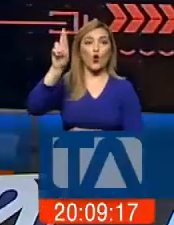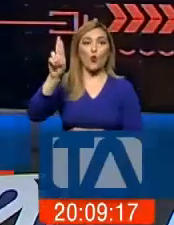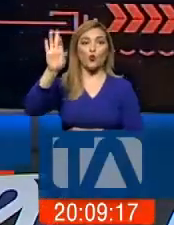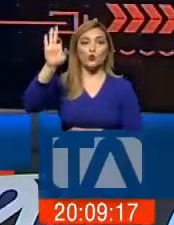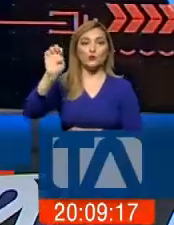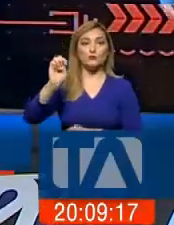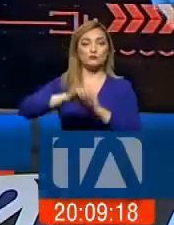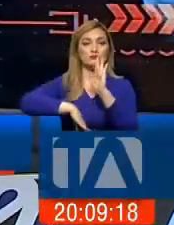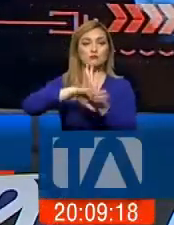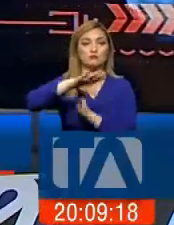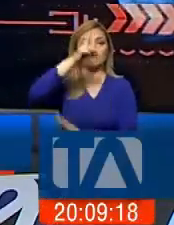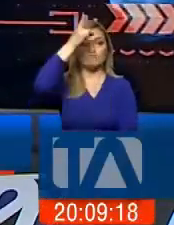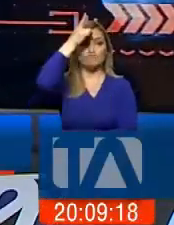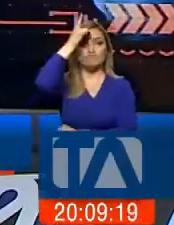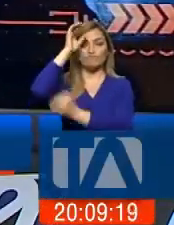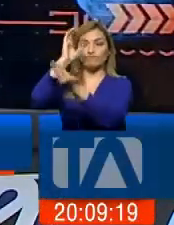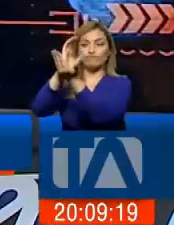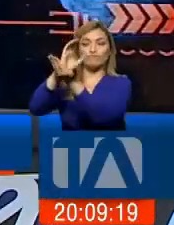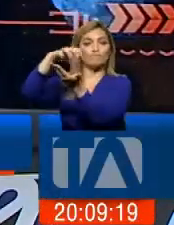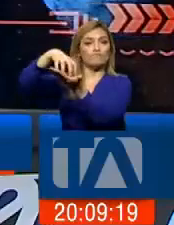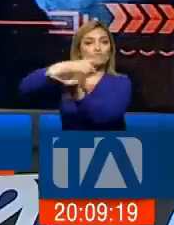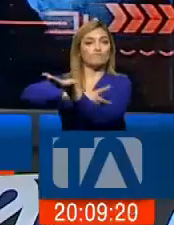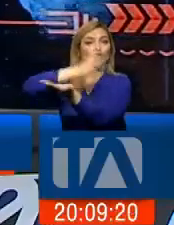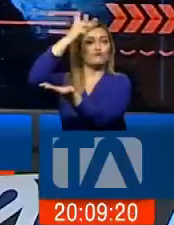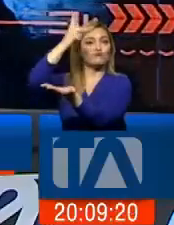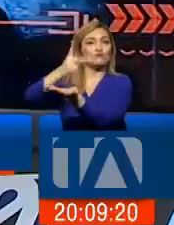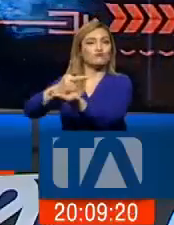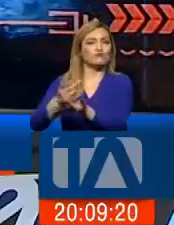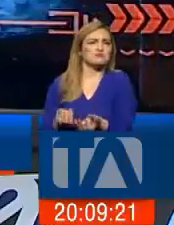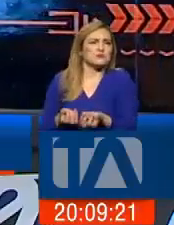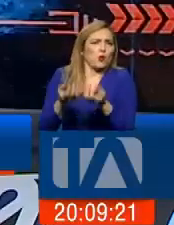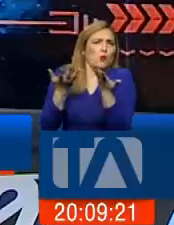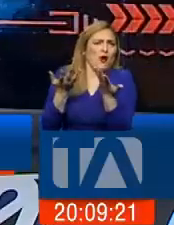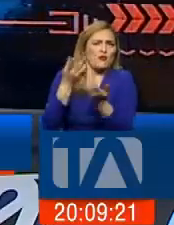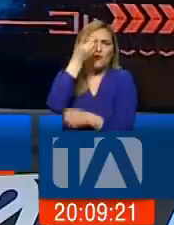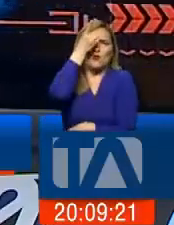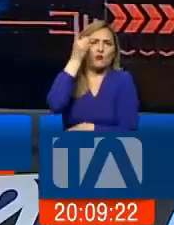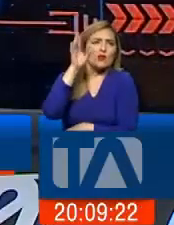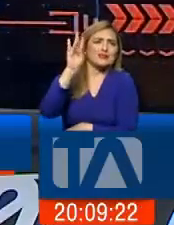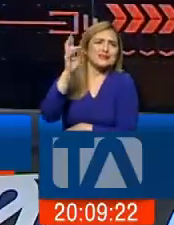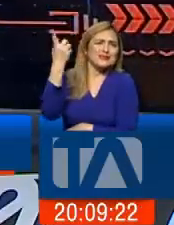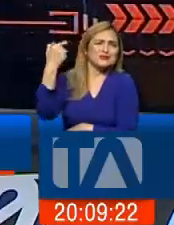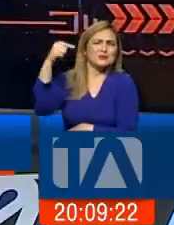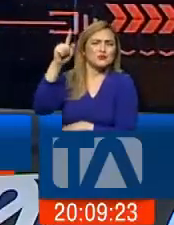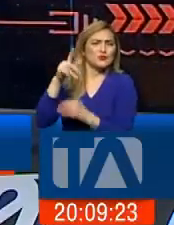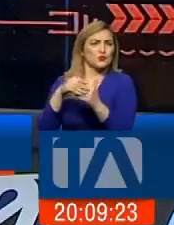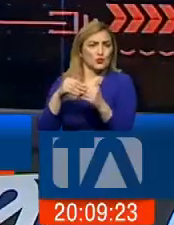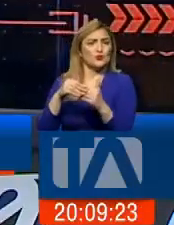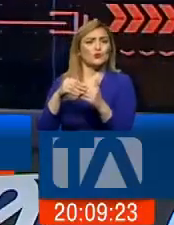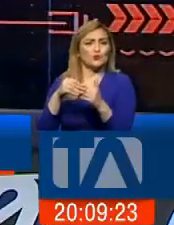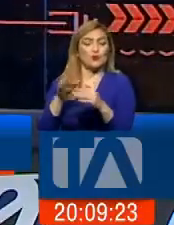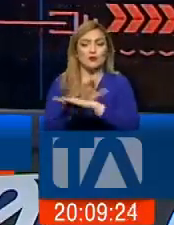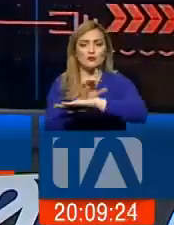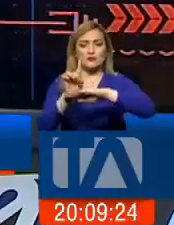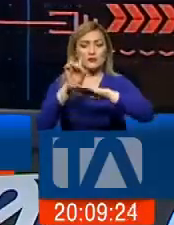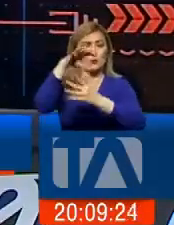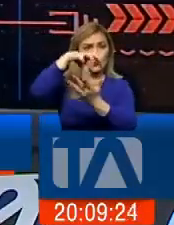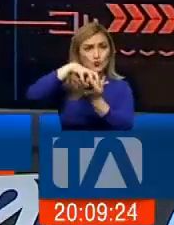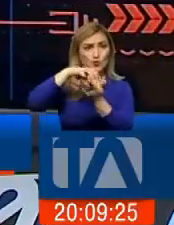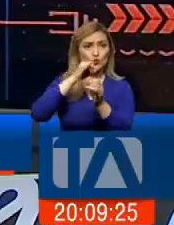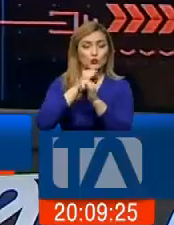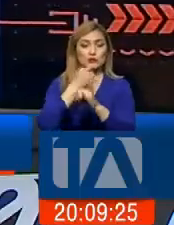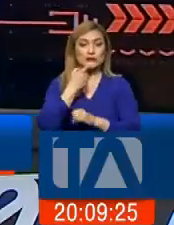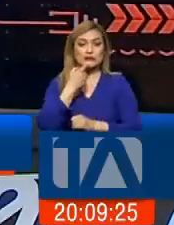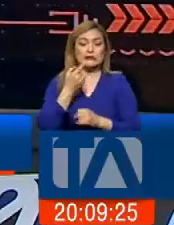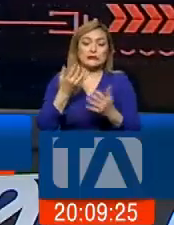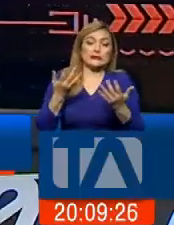Ecuatoriano de Seguridad Social en la provincia de Pichincha, con más de 7 millones de dólares. El director provincial de esa institución dice